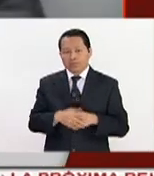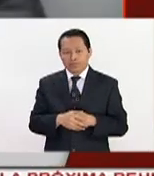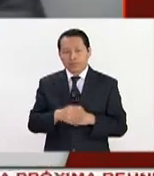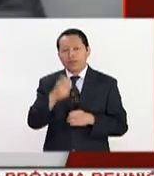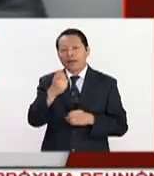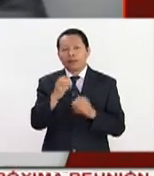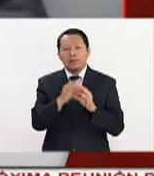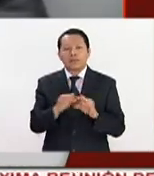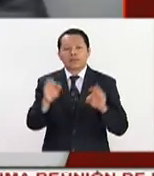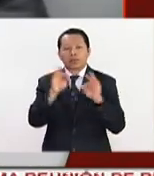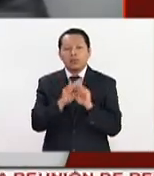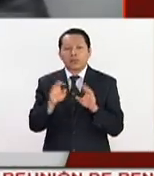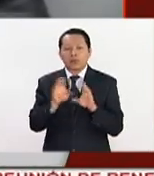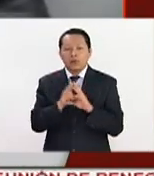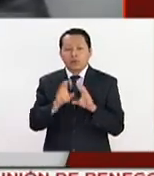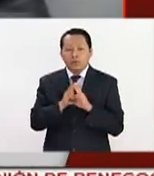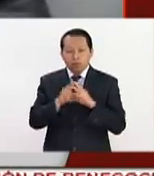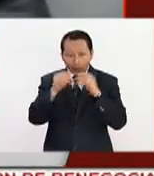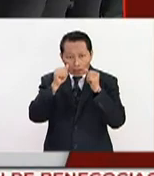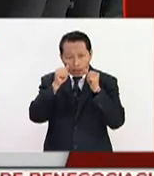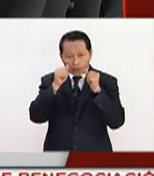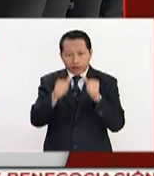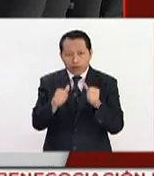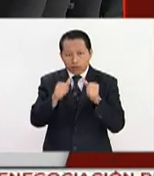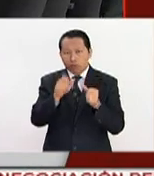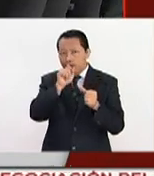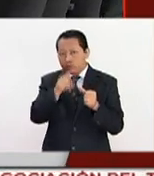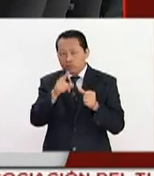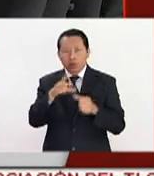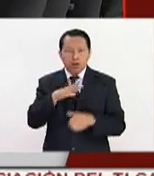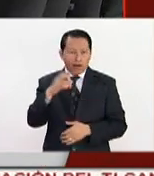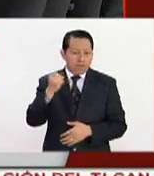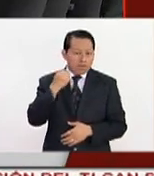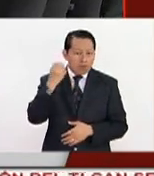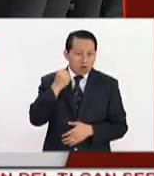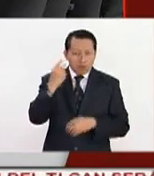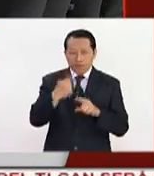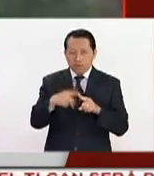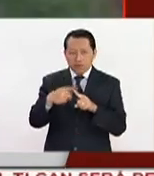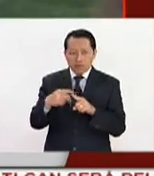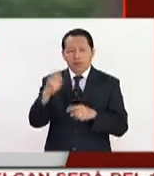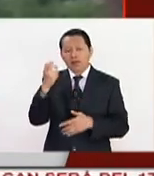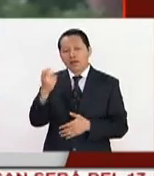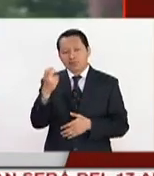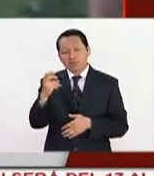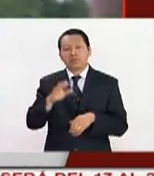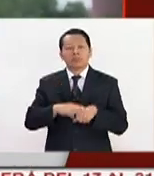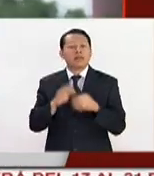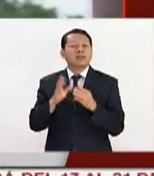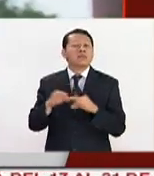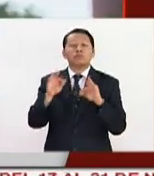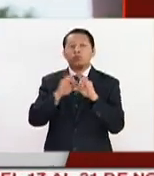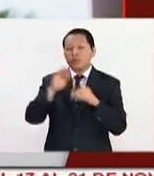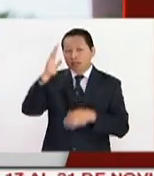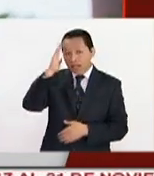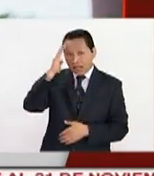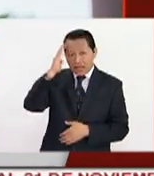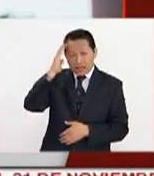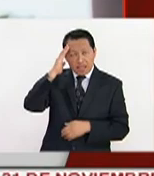De ahí la importancia de estar atentos a este foro, que pues ahí los principales líderes van a